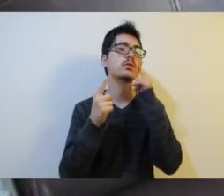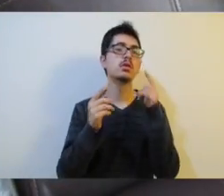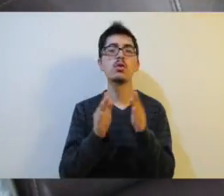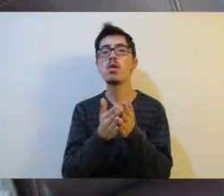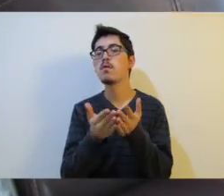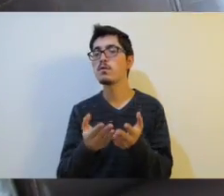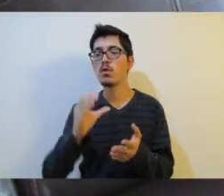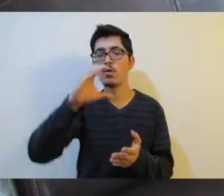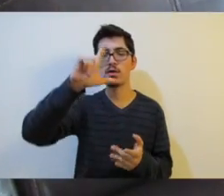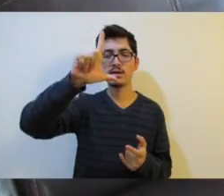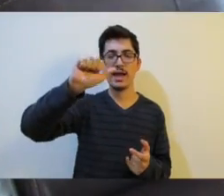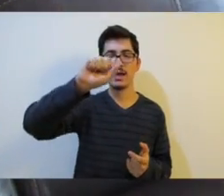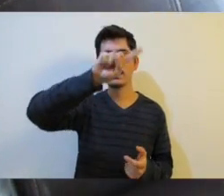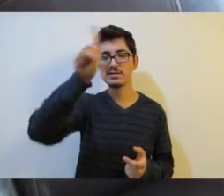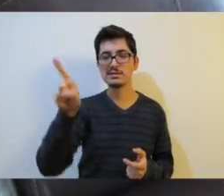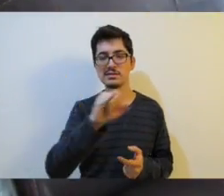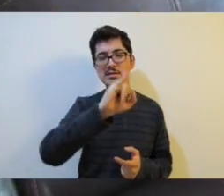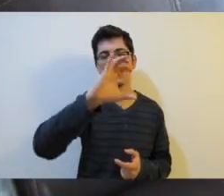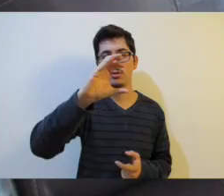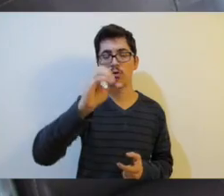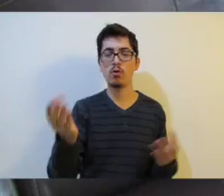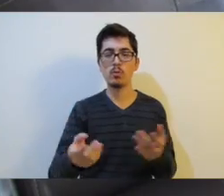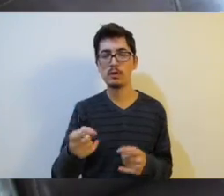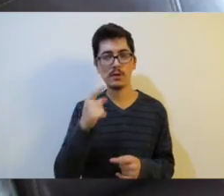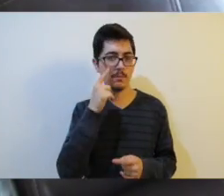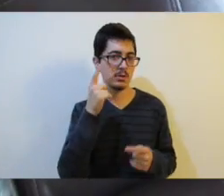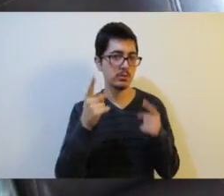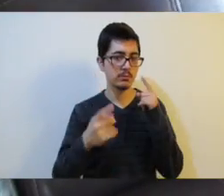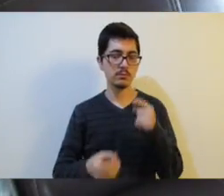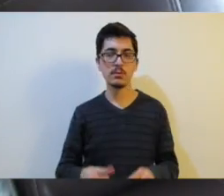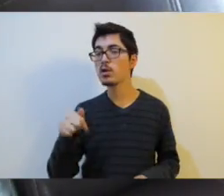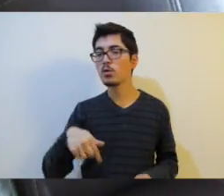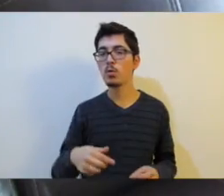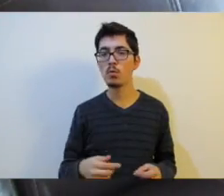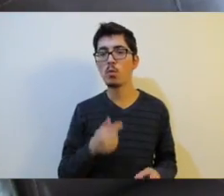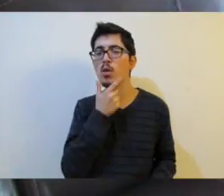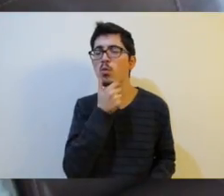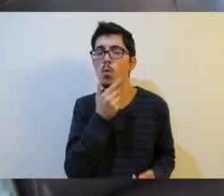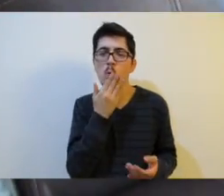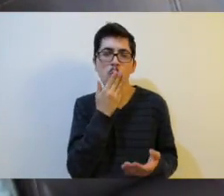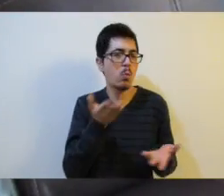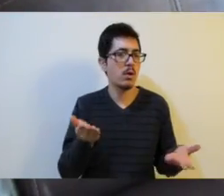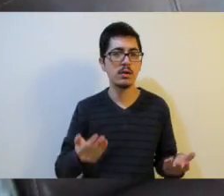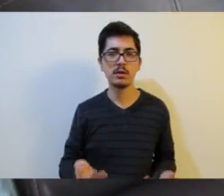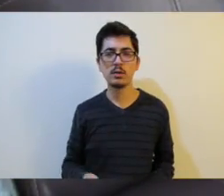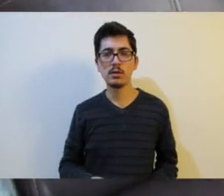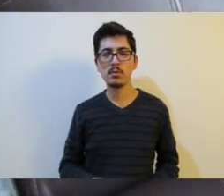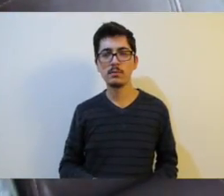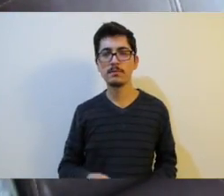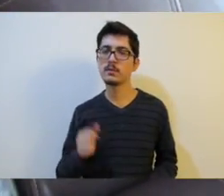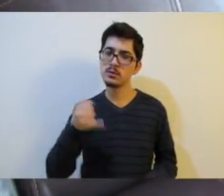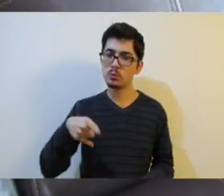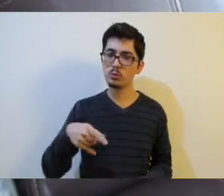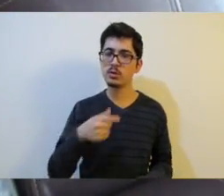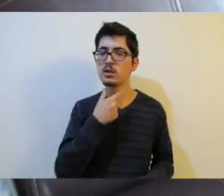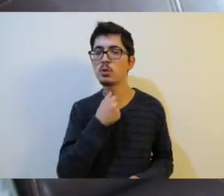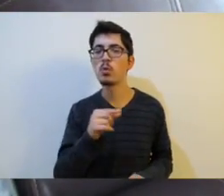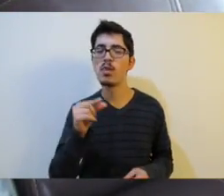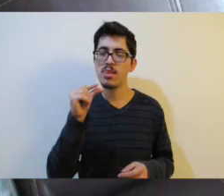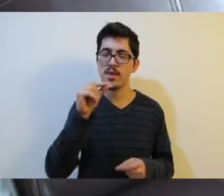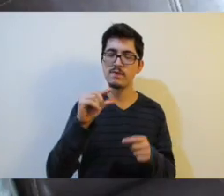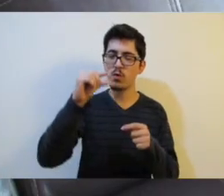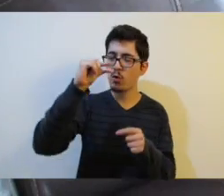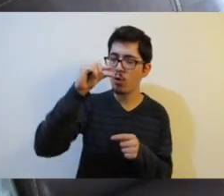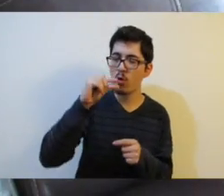rápida, para poder leer en transporte, si no dispones de mucho tiempo, gracias a tus estudios, te recomiendo el libro de Albert Espinosa,